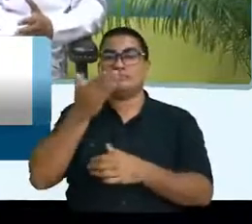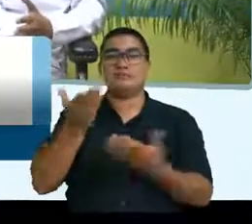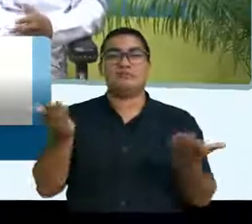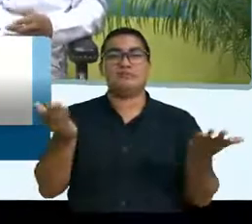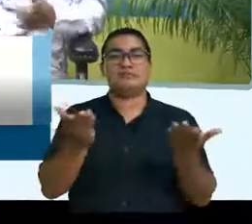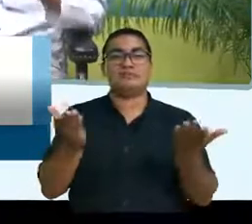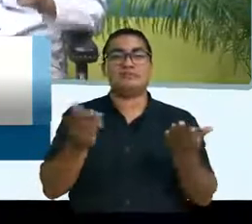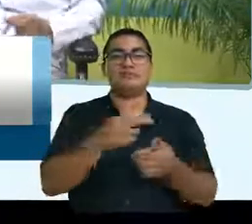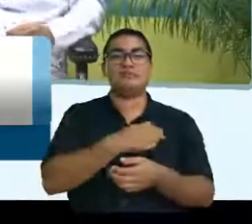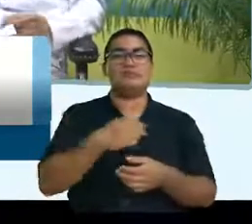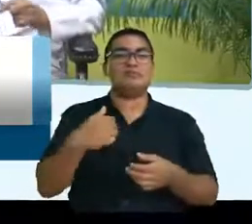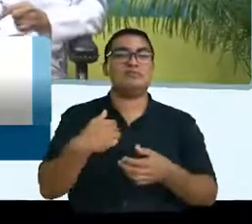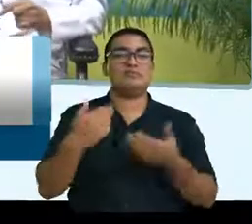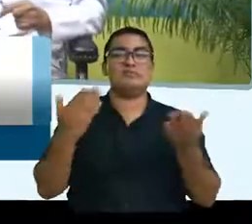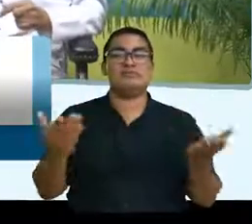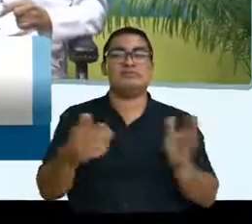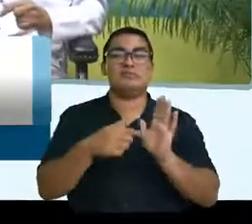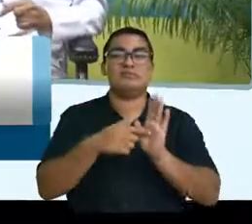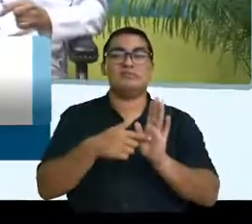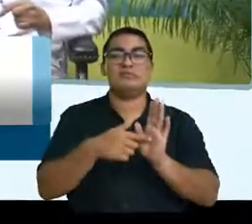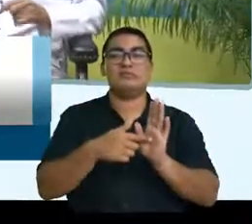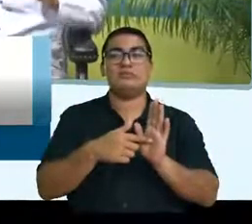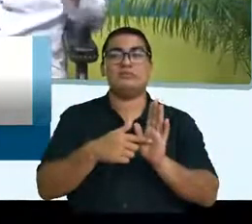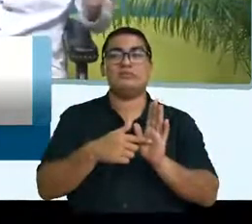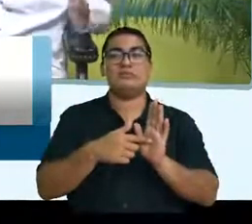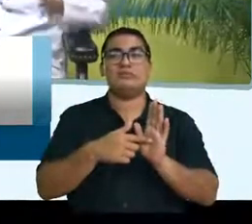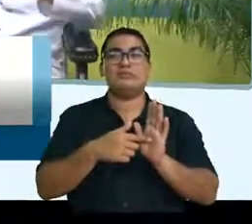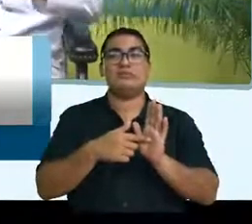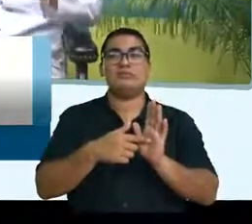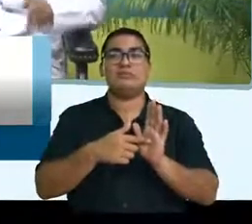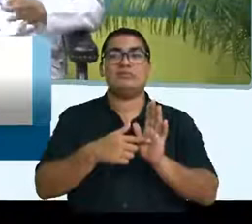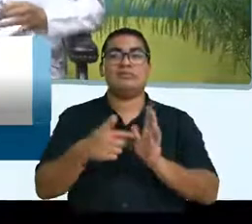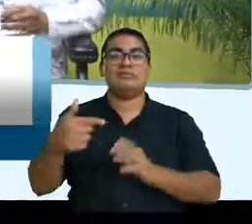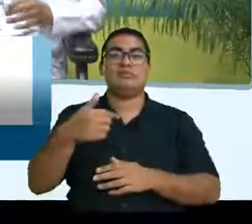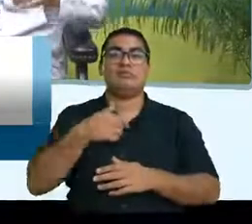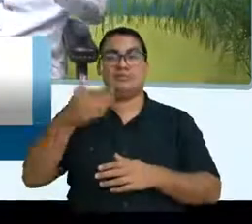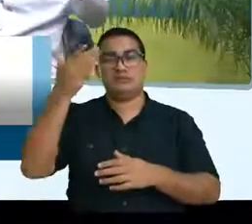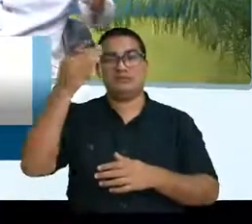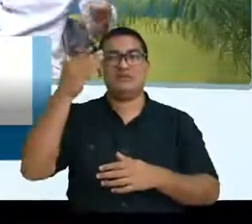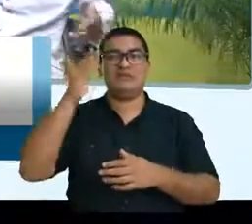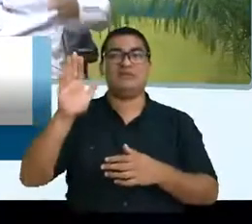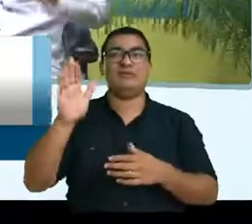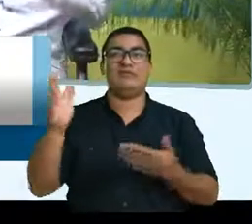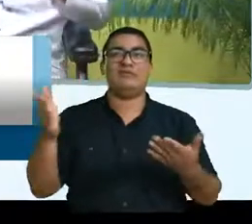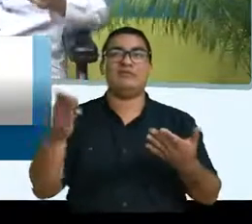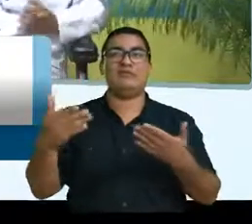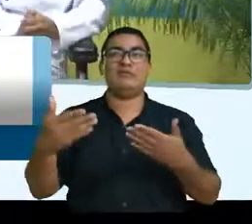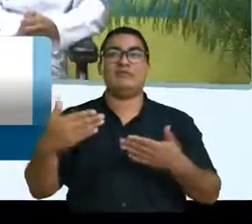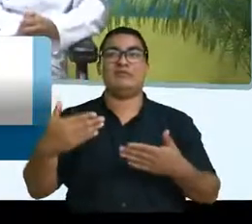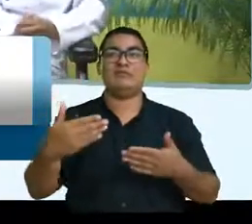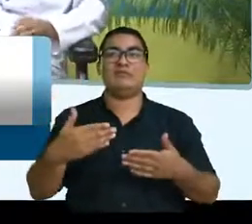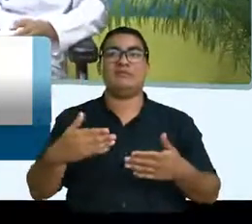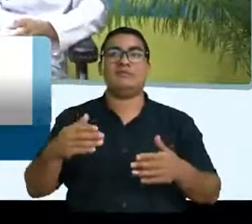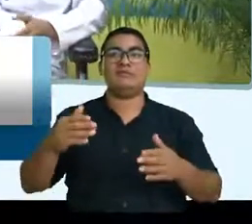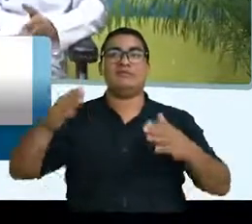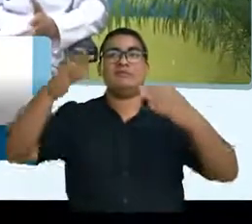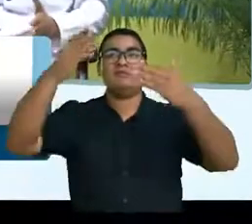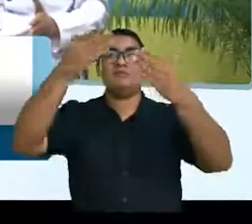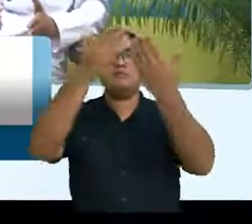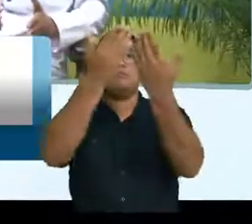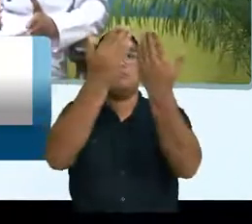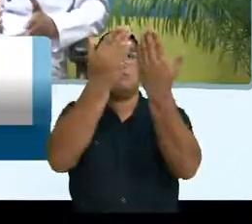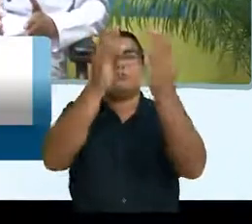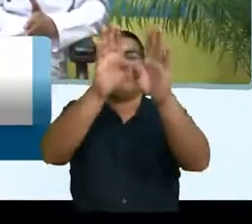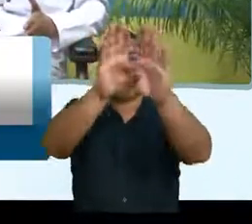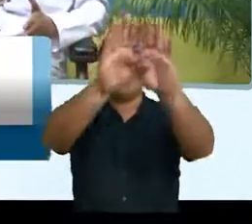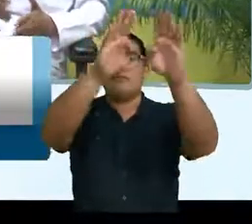¿qué tenemos que hacer? Si yo sé que voy a ventilar o desinfectar esto, abro mi puerta, abro mi ventana y